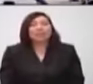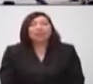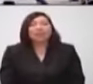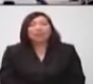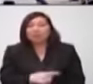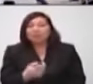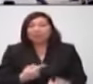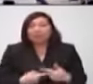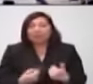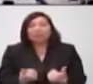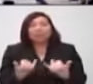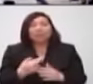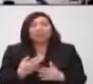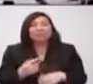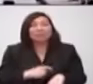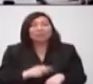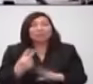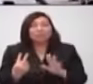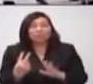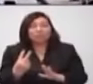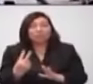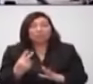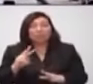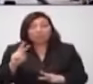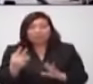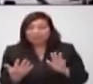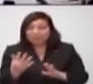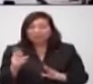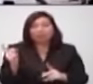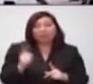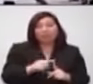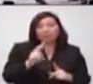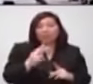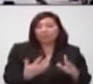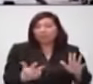estaba trayendo para este periodo 2015-2018.